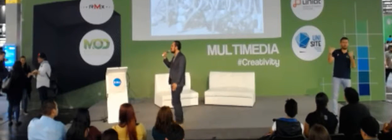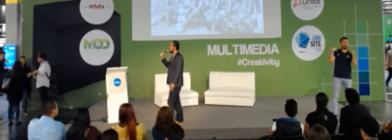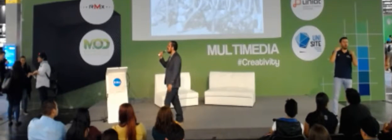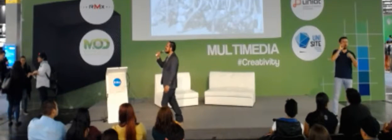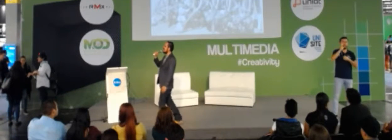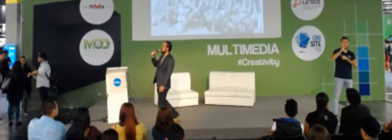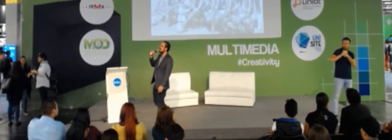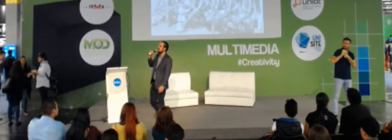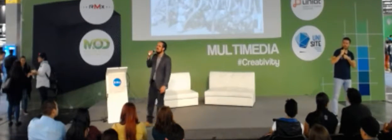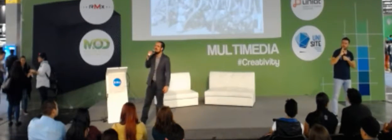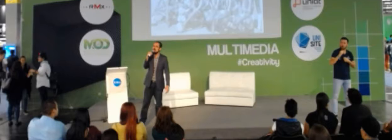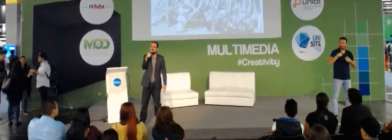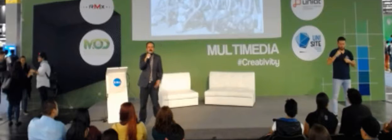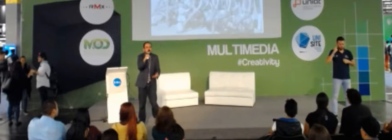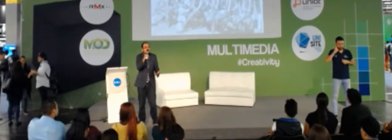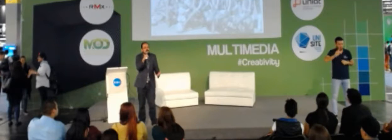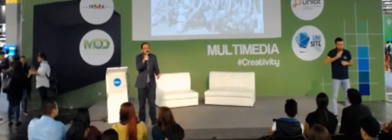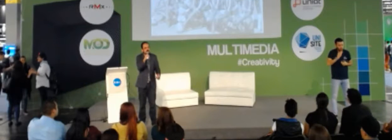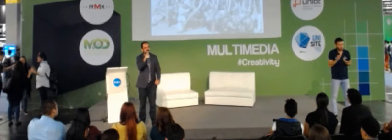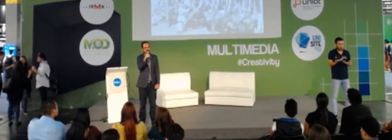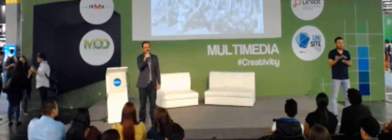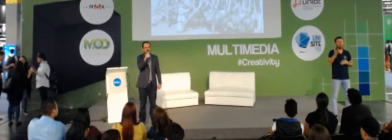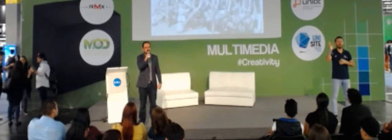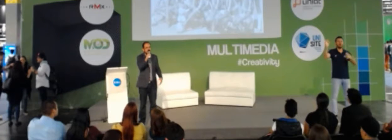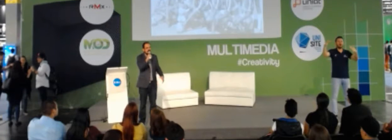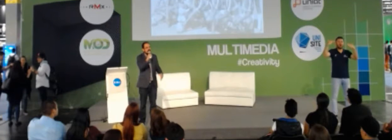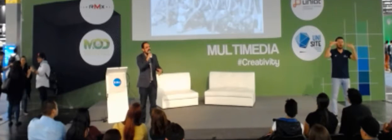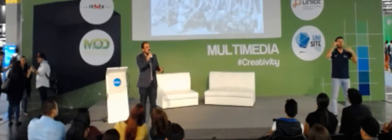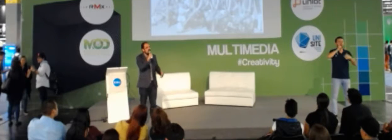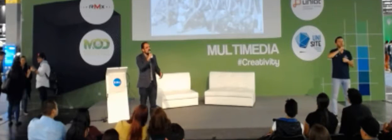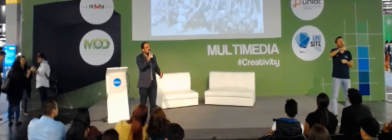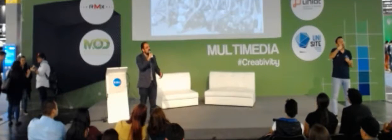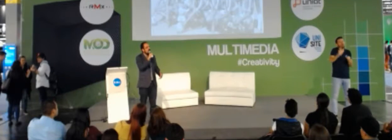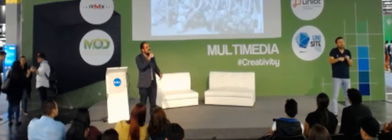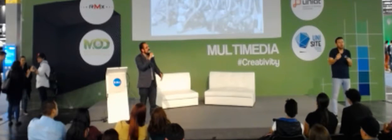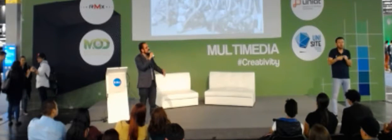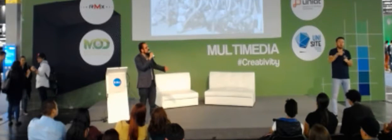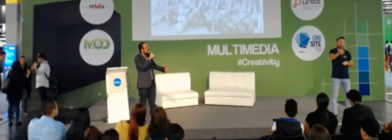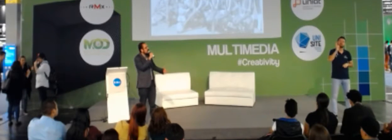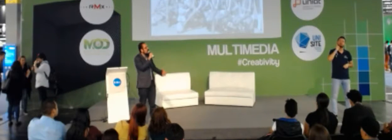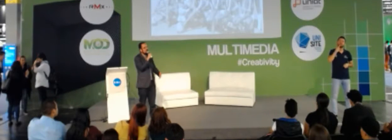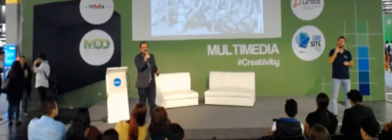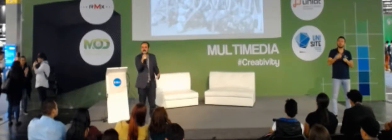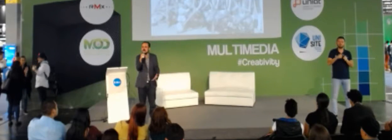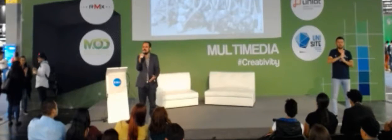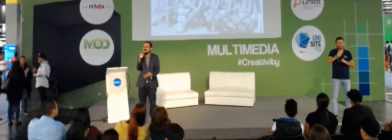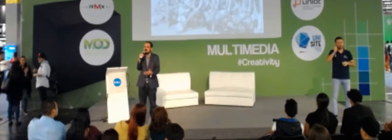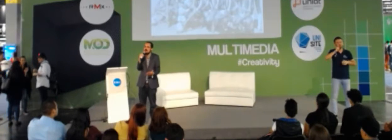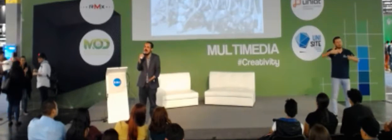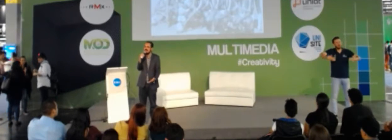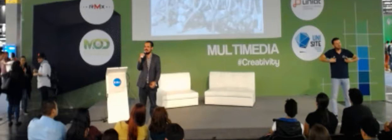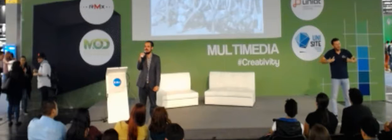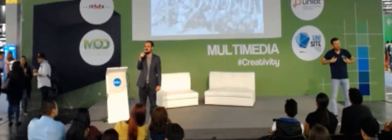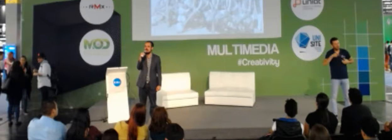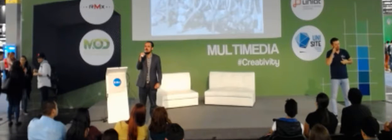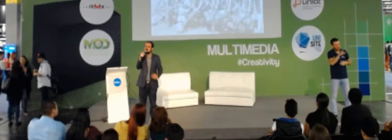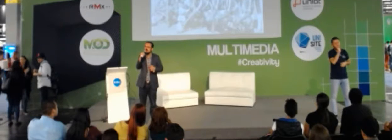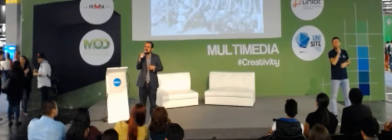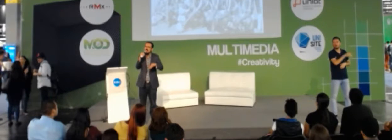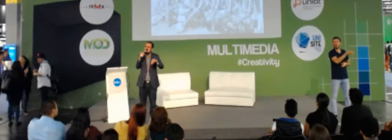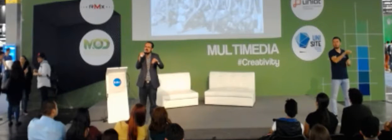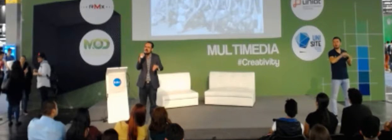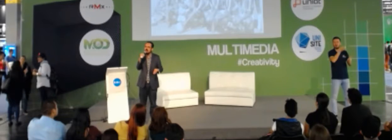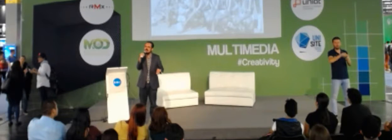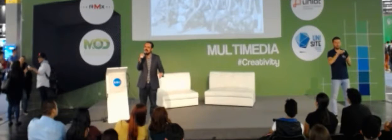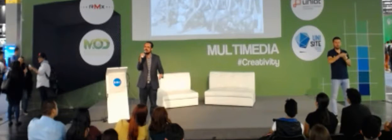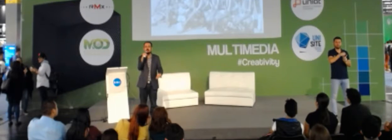mundo que nos ve como enfermos. Basta a un mundo que nos ve como changos, que nos ve mal. Nosotros